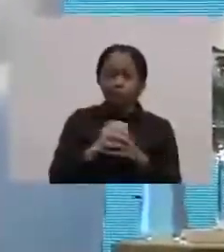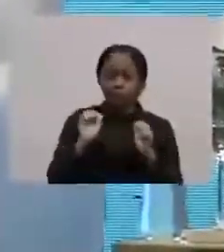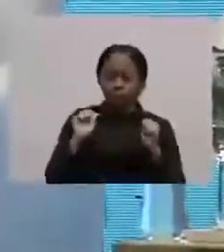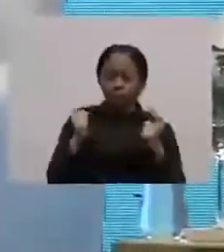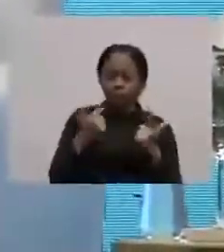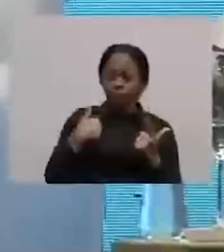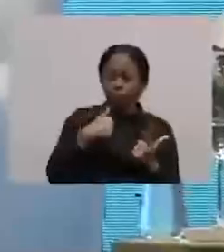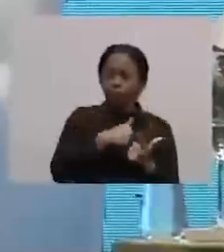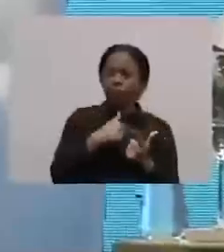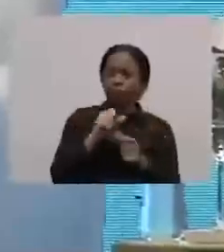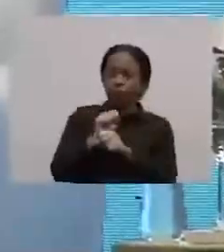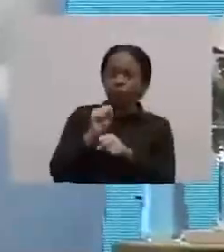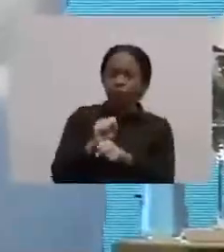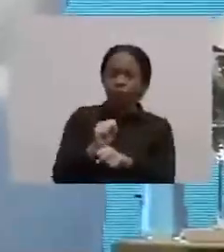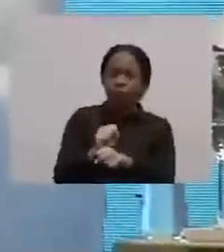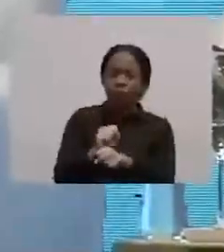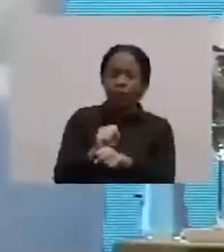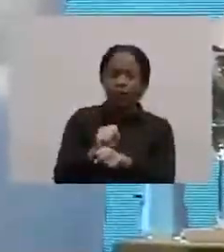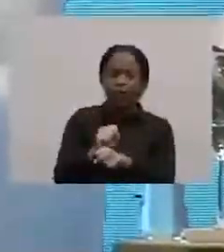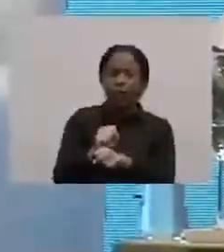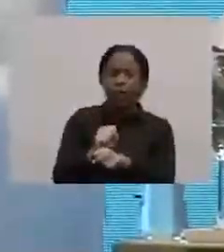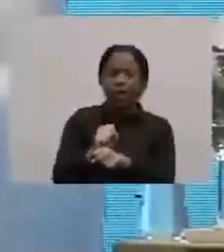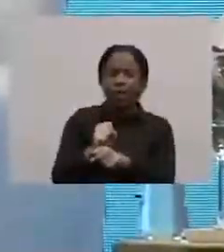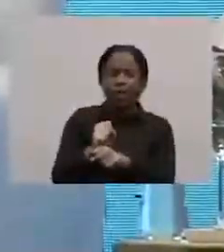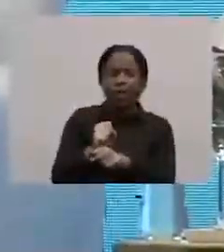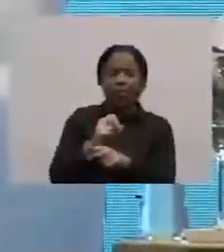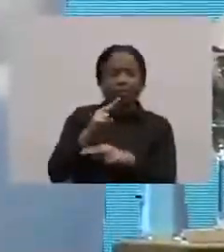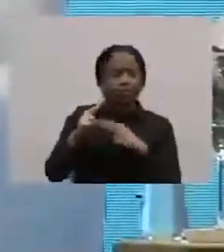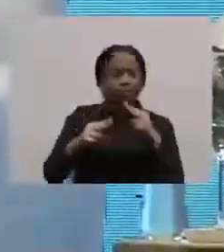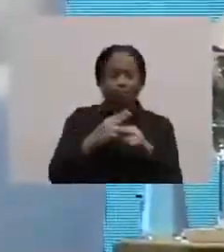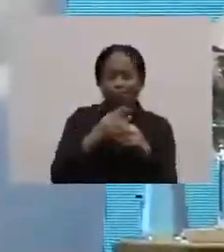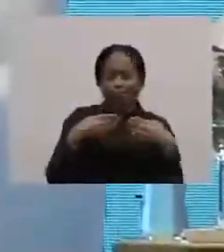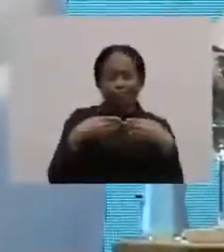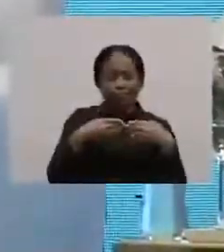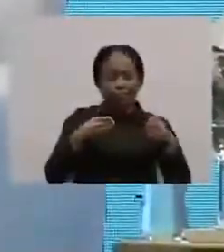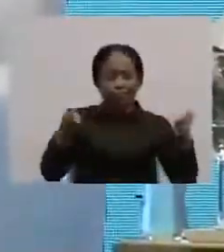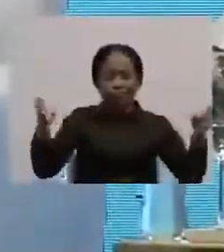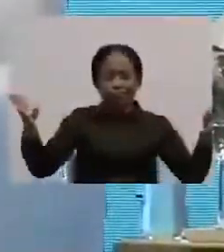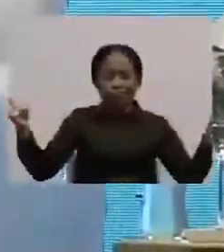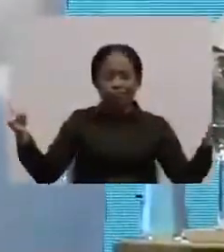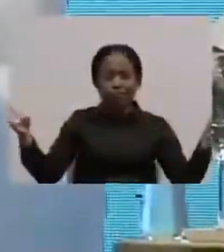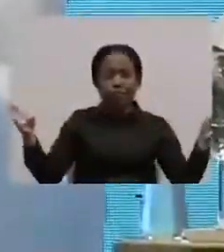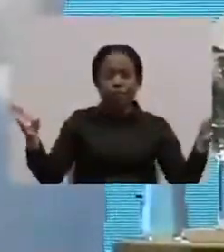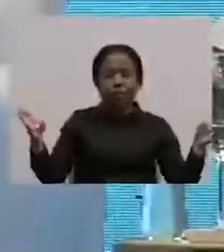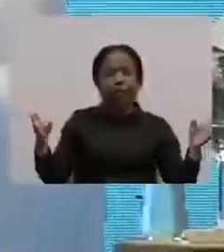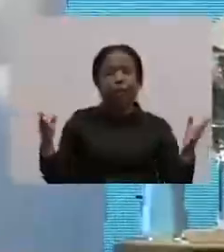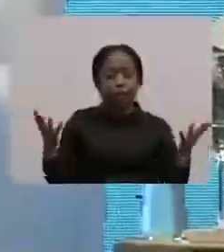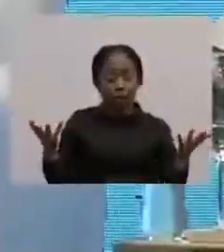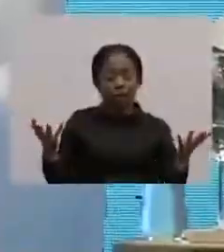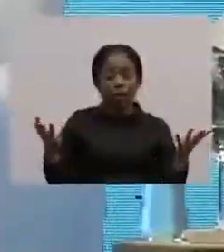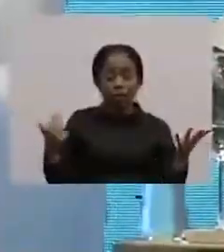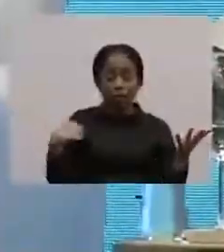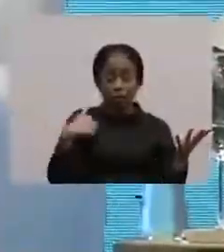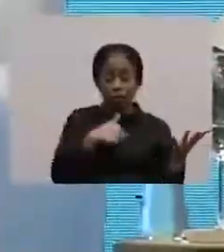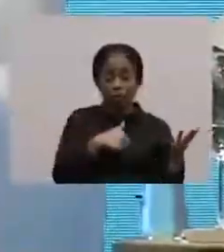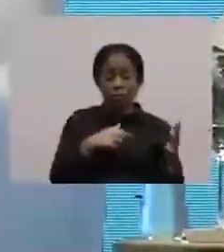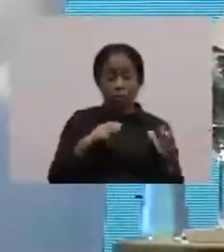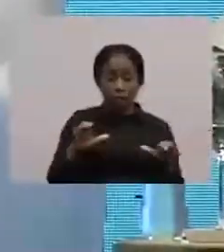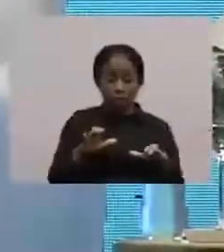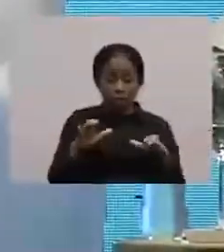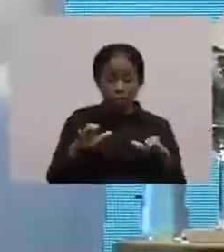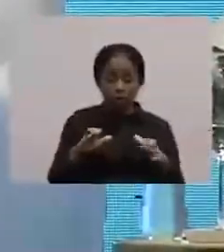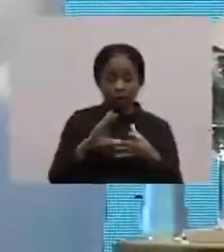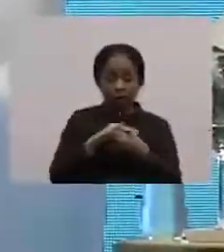trabajo se ha universalizado. Por tanto, todo cuanto nosotros hacemos,